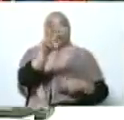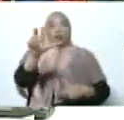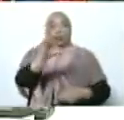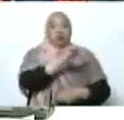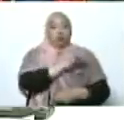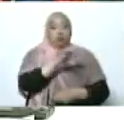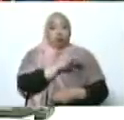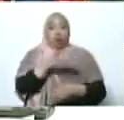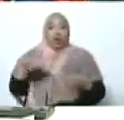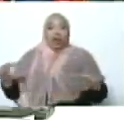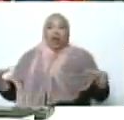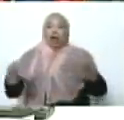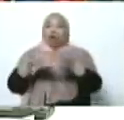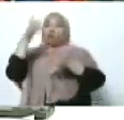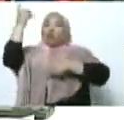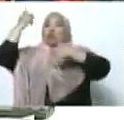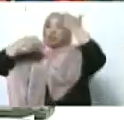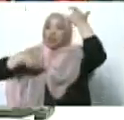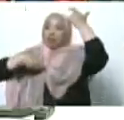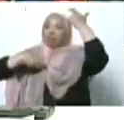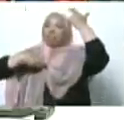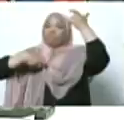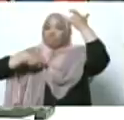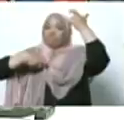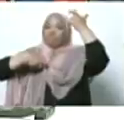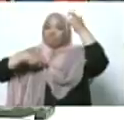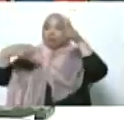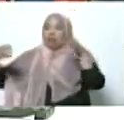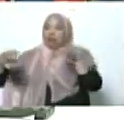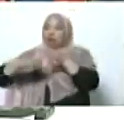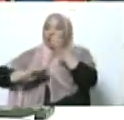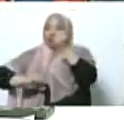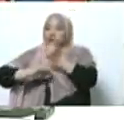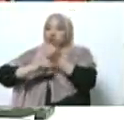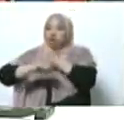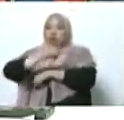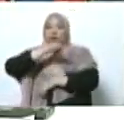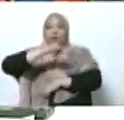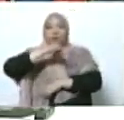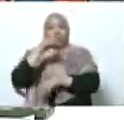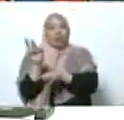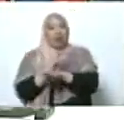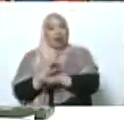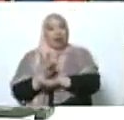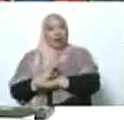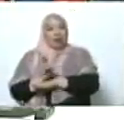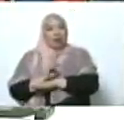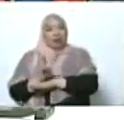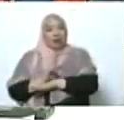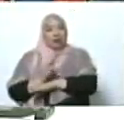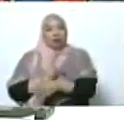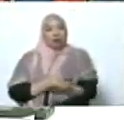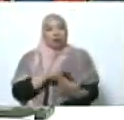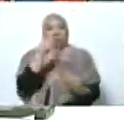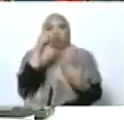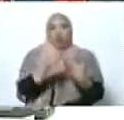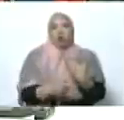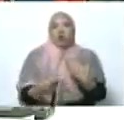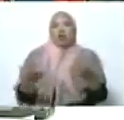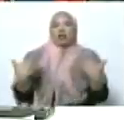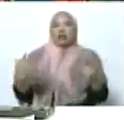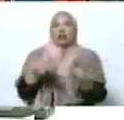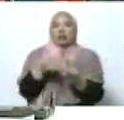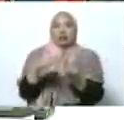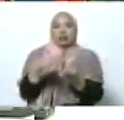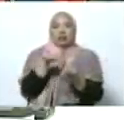VC, que es el centro electoral más cercano. Esas personas deben ser informadas de inmediato cuando se presente una situación de esta. Y